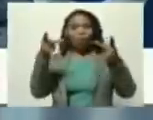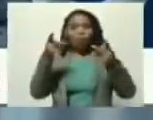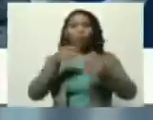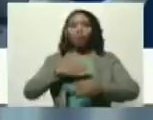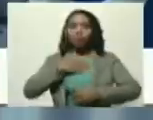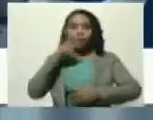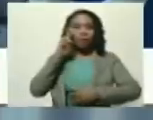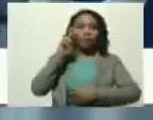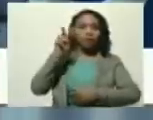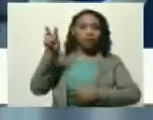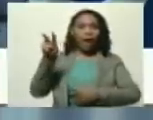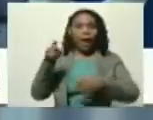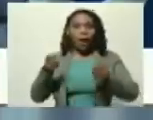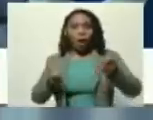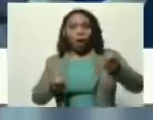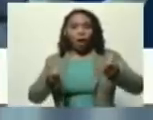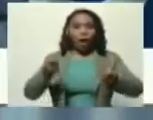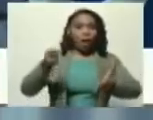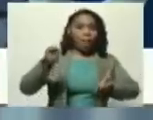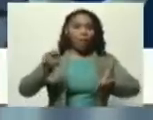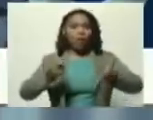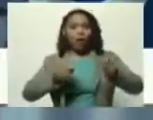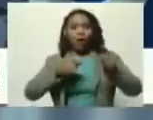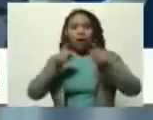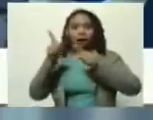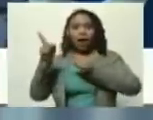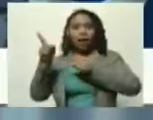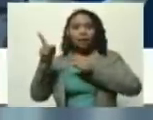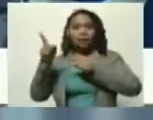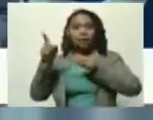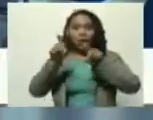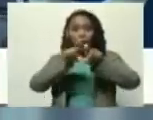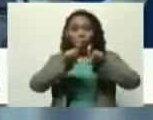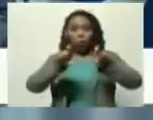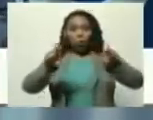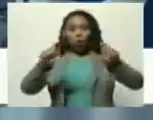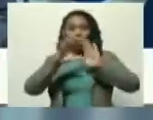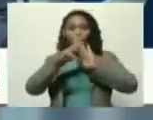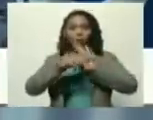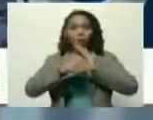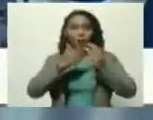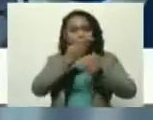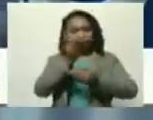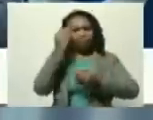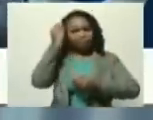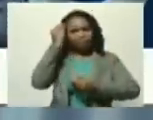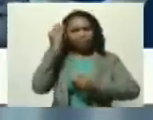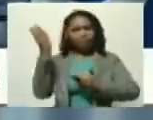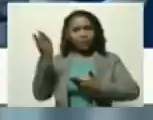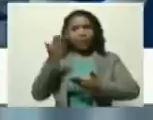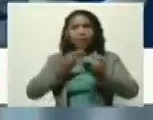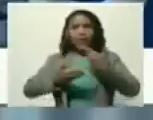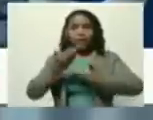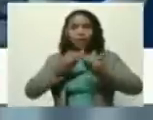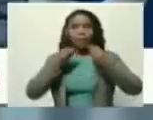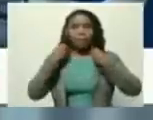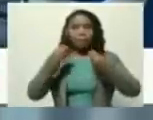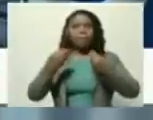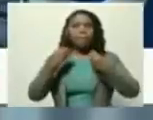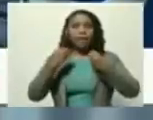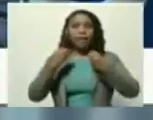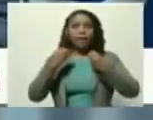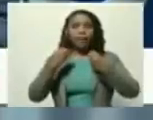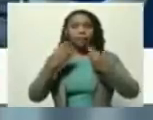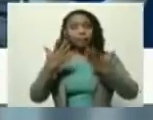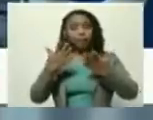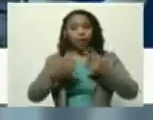podían observar en los camiones estas láminas robadas, imagínense ustedes, que iban a servir para nada más